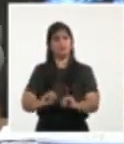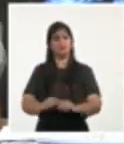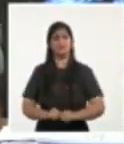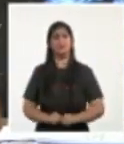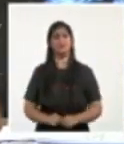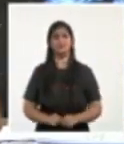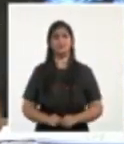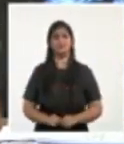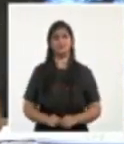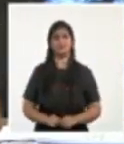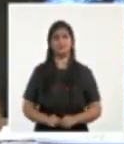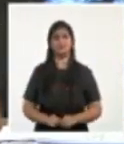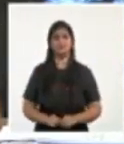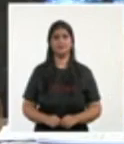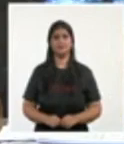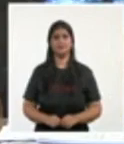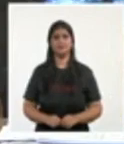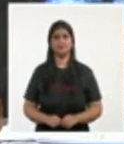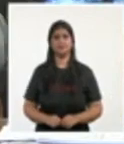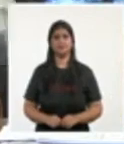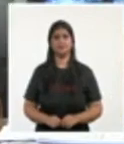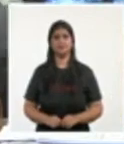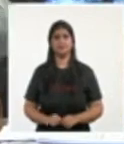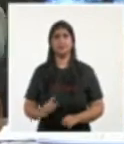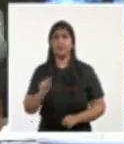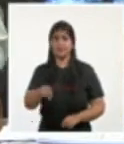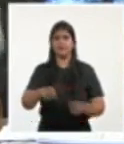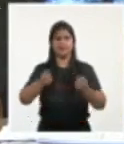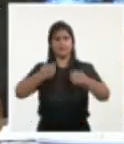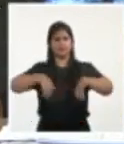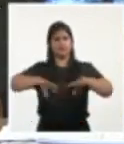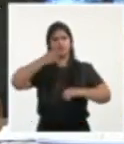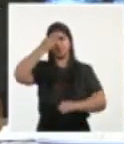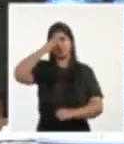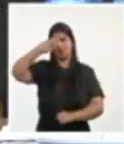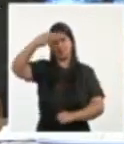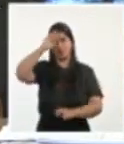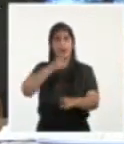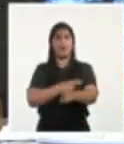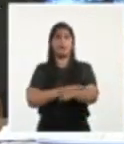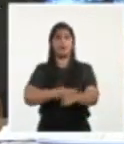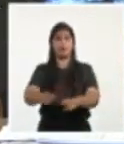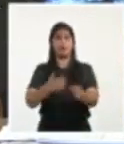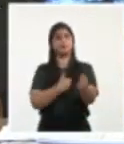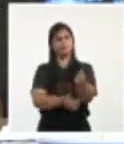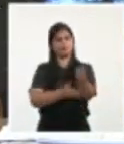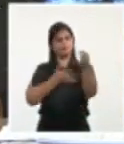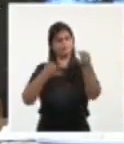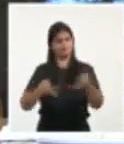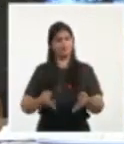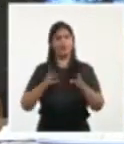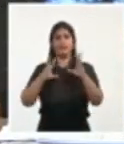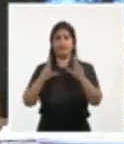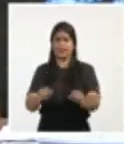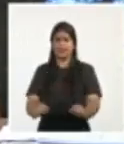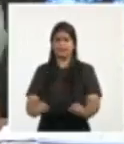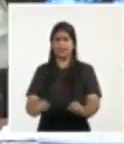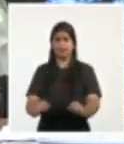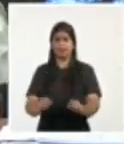la pregunta, pero respaldan realmente hoy la situación que tiene con una historia real de la estadística sanitaria en salud